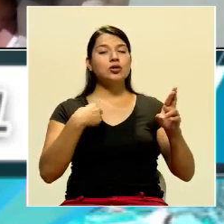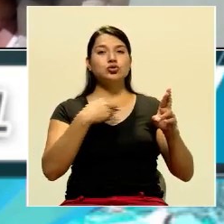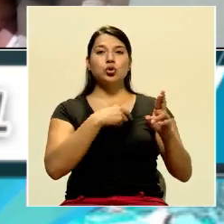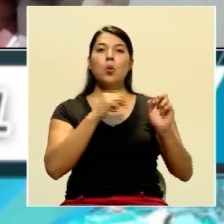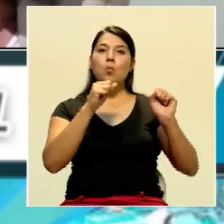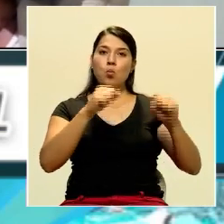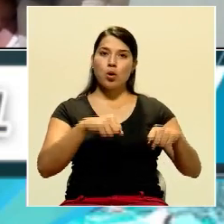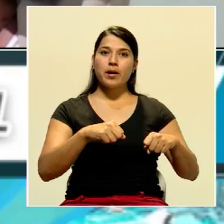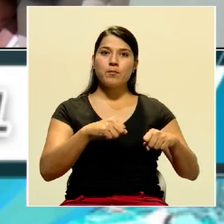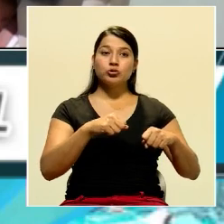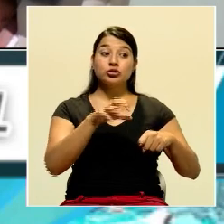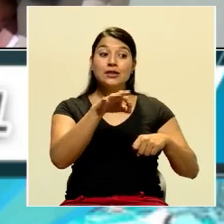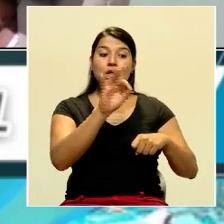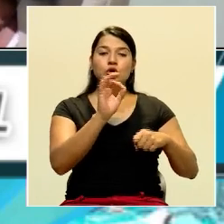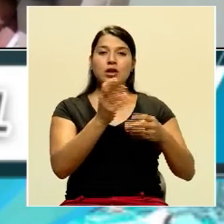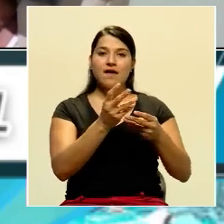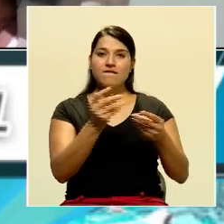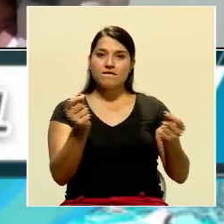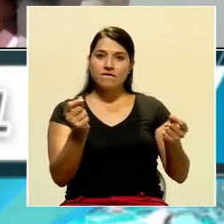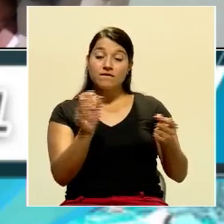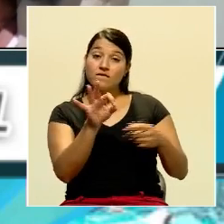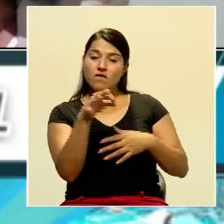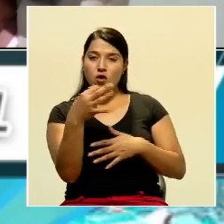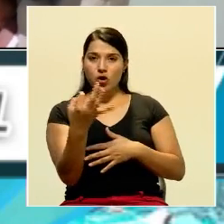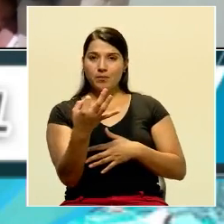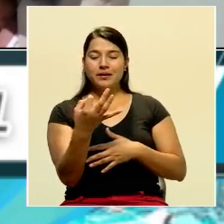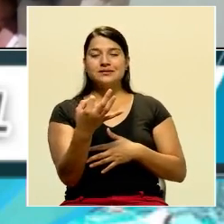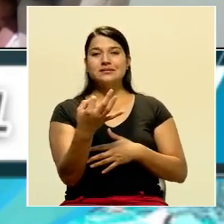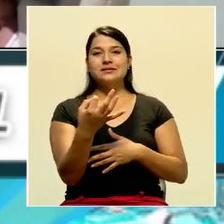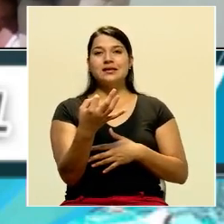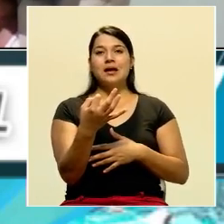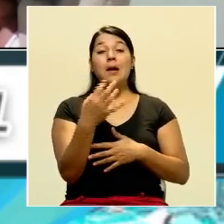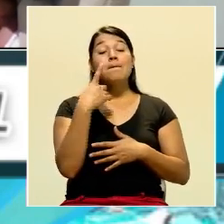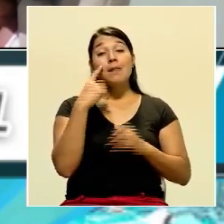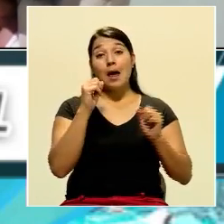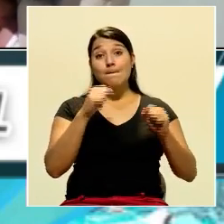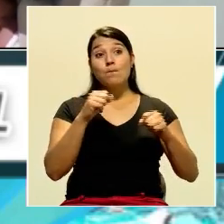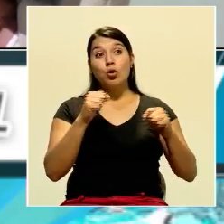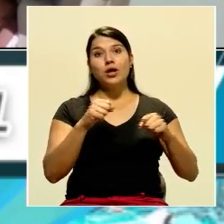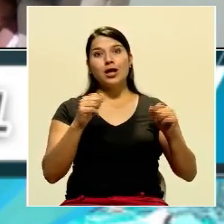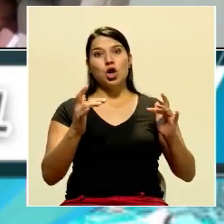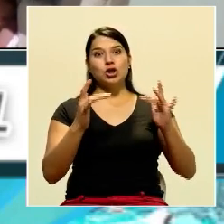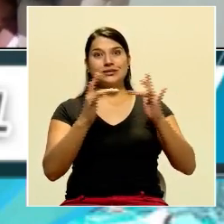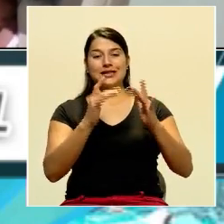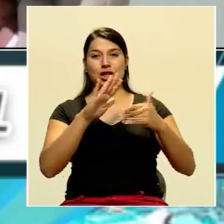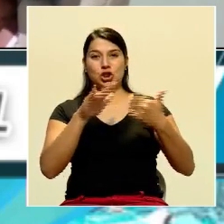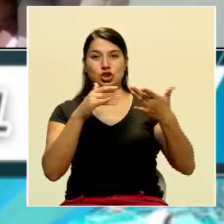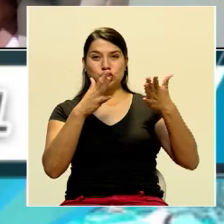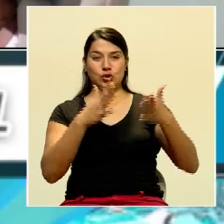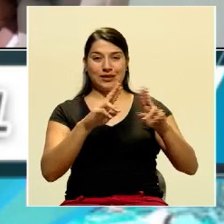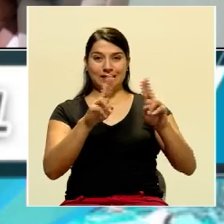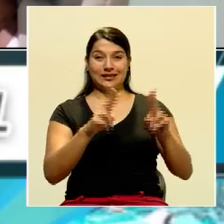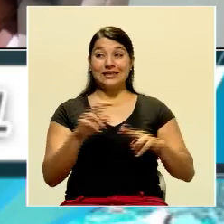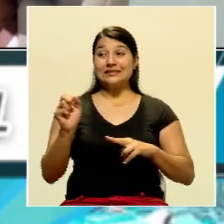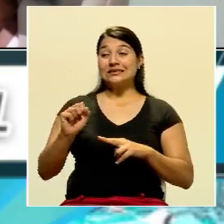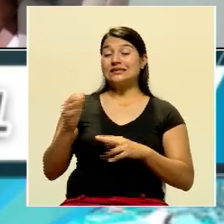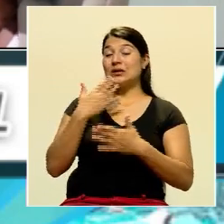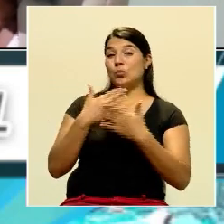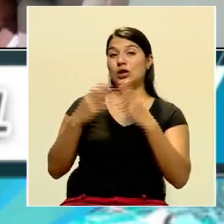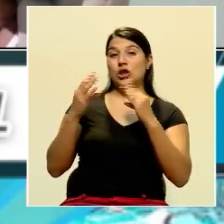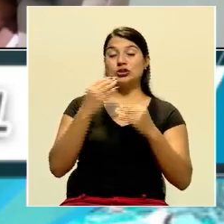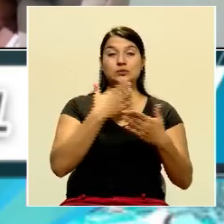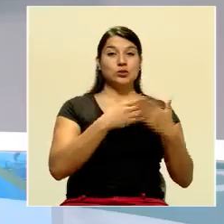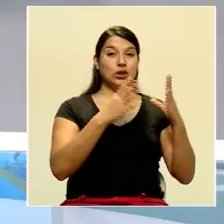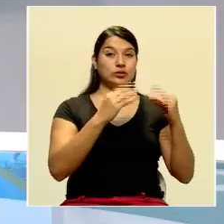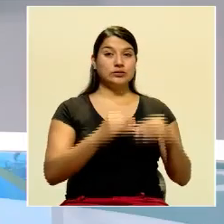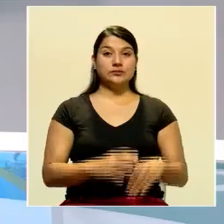podamos ir encontrando las formas y las maneras, doña Giselle, de conectar a estos muchachos. Así es. Buenas noches.